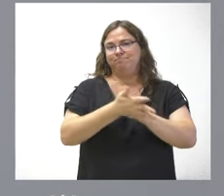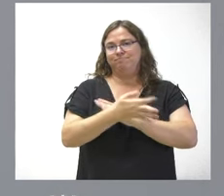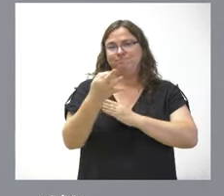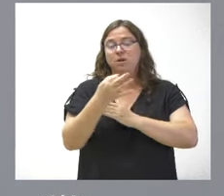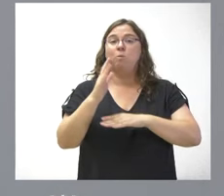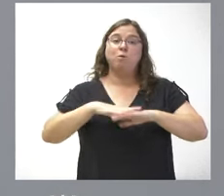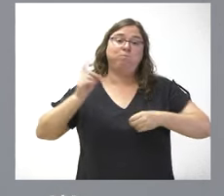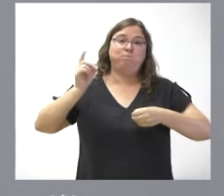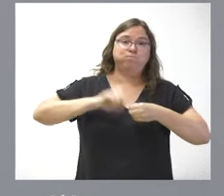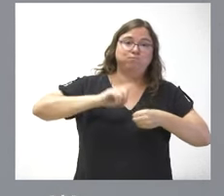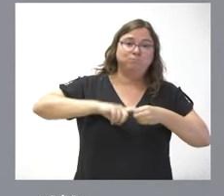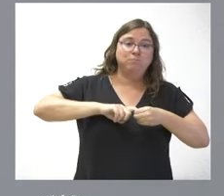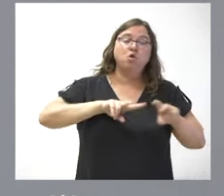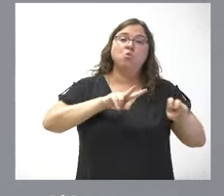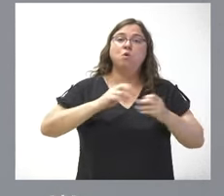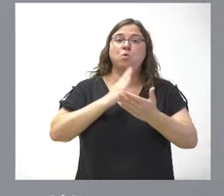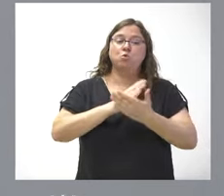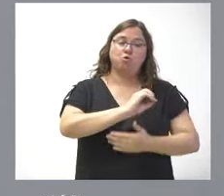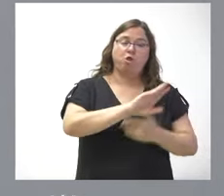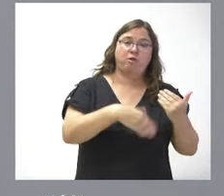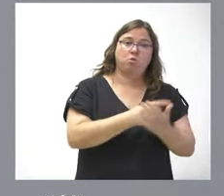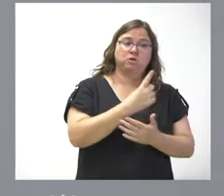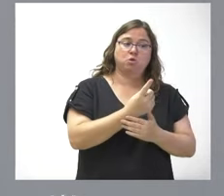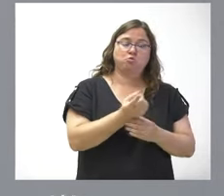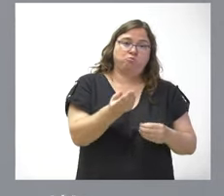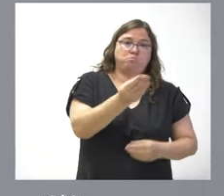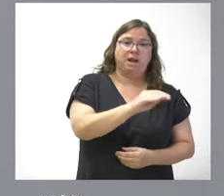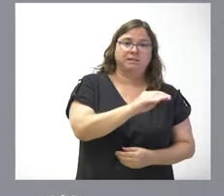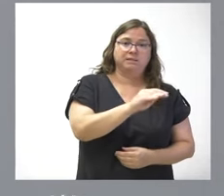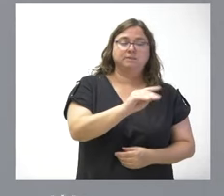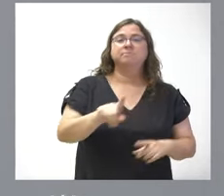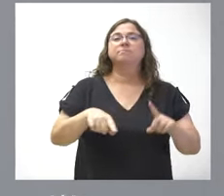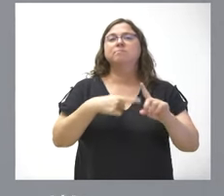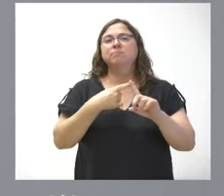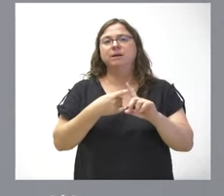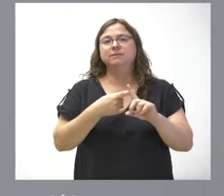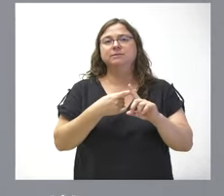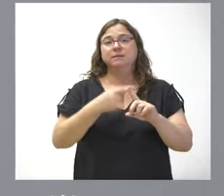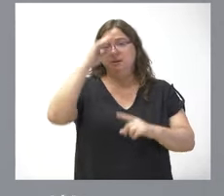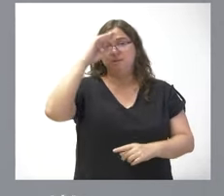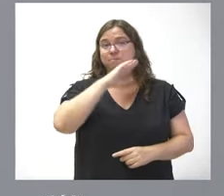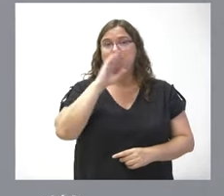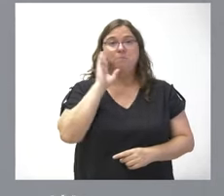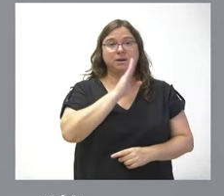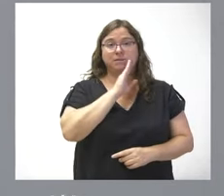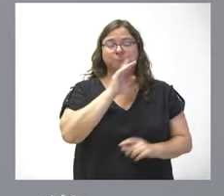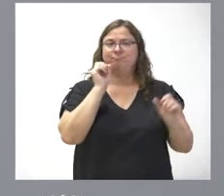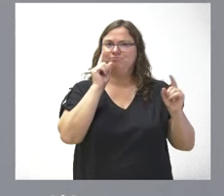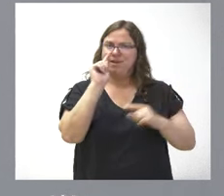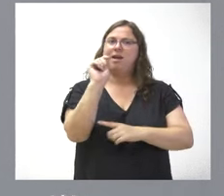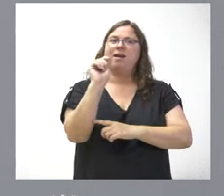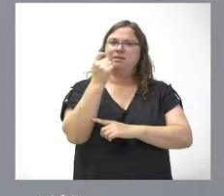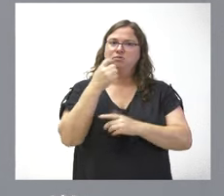la incorporación de este nuevo curso de 01 años como que los padres están viendo el éxito en el